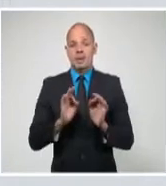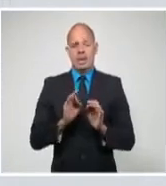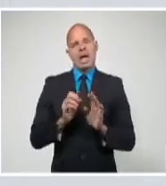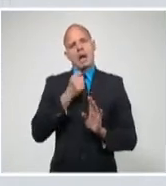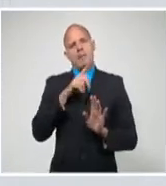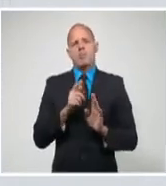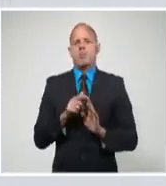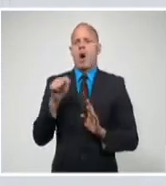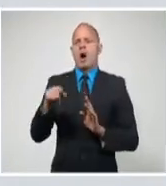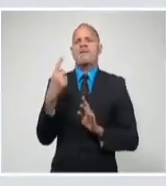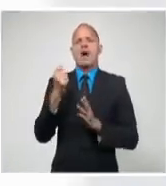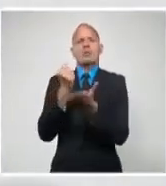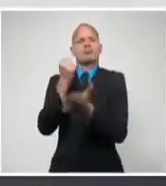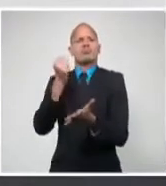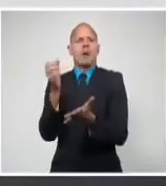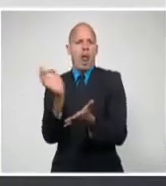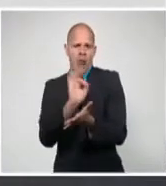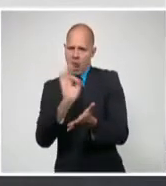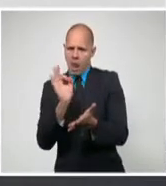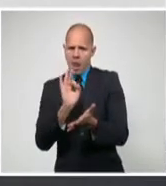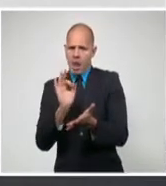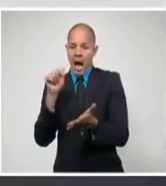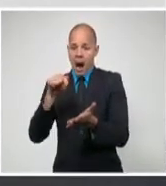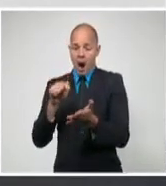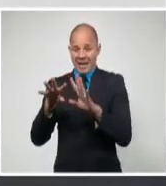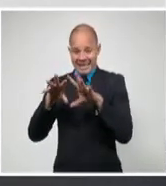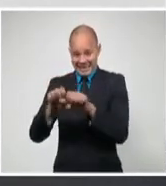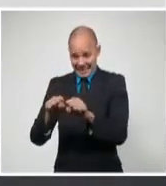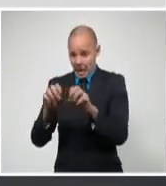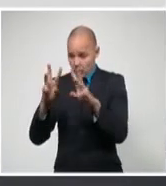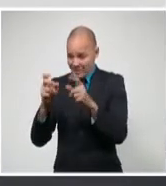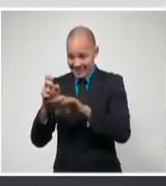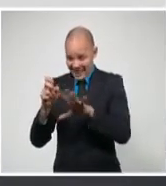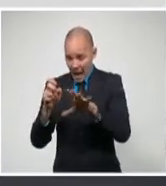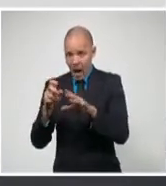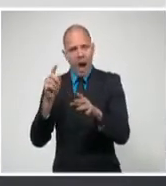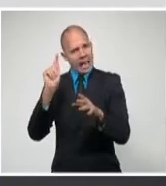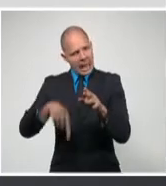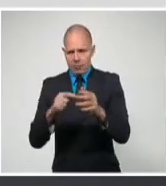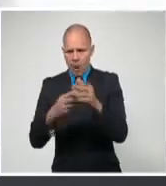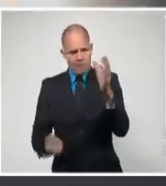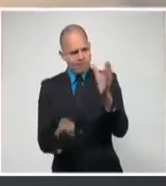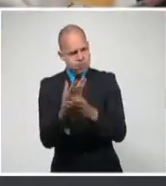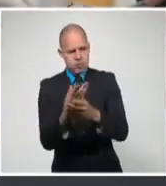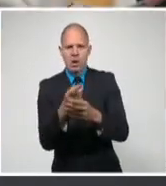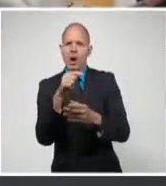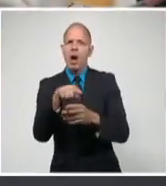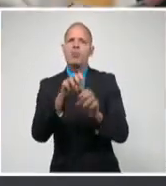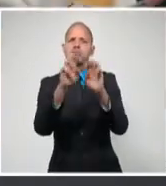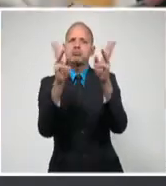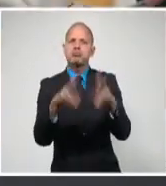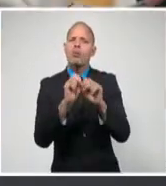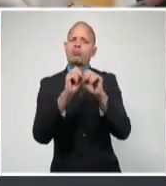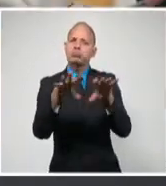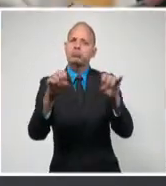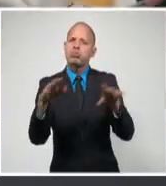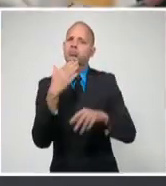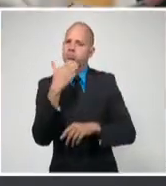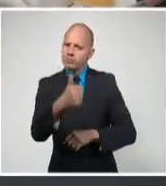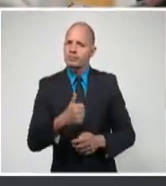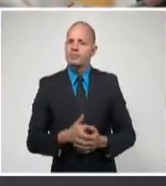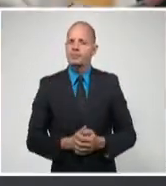con el aval de expertos. Con esas herramientas a mano, los especialistas que trabajan en un tema intentan ahorrar